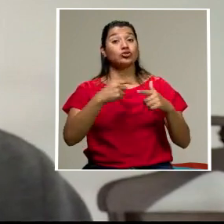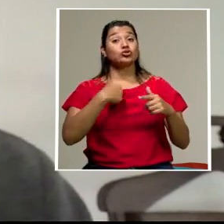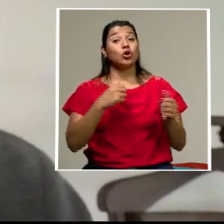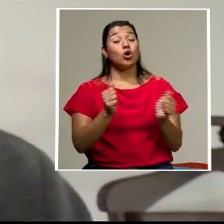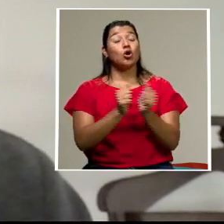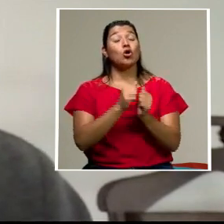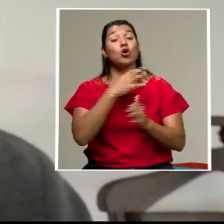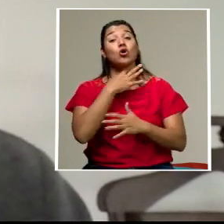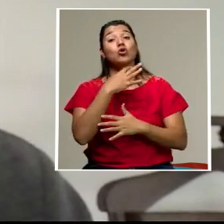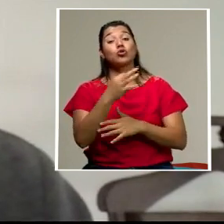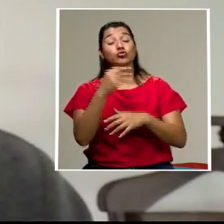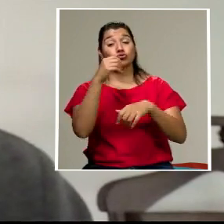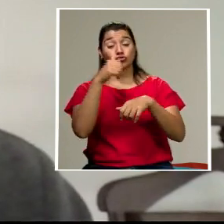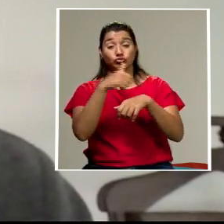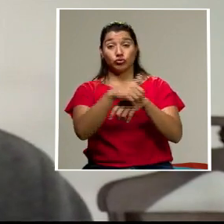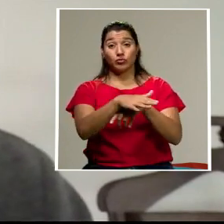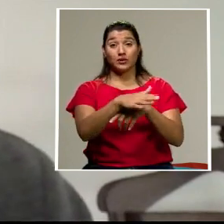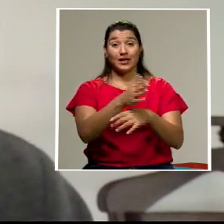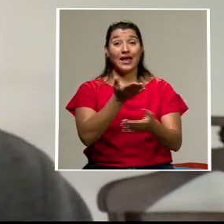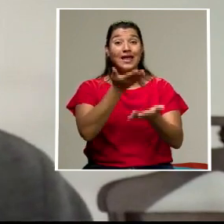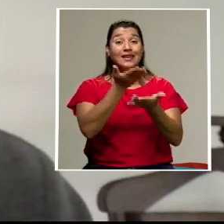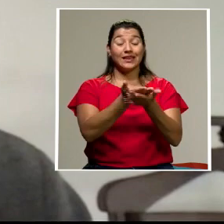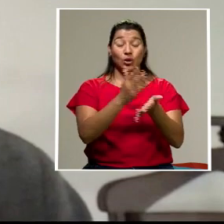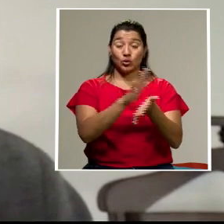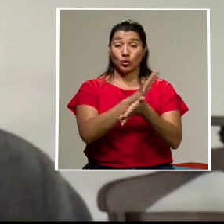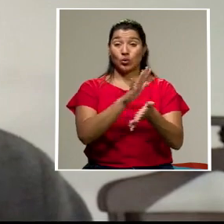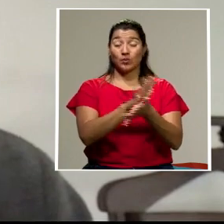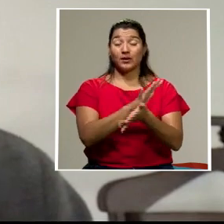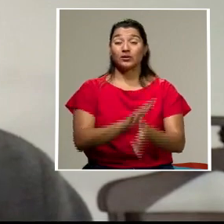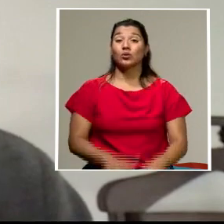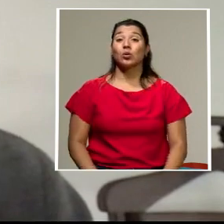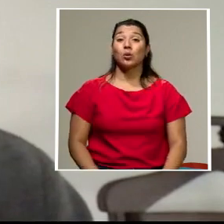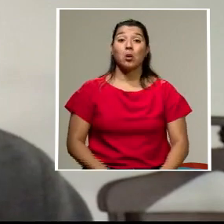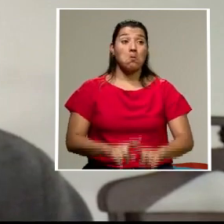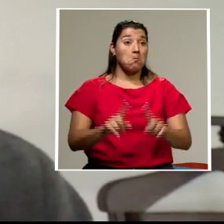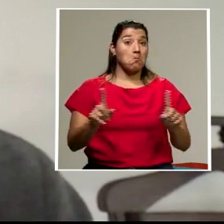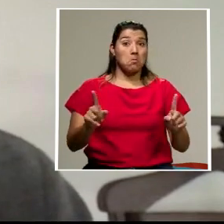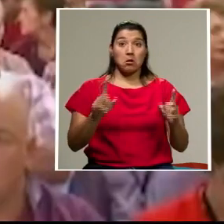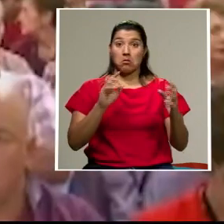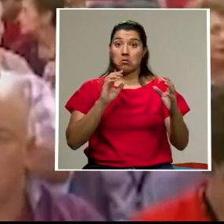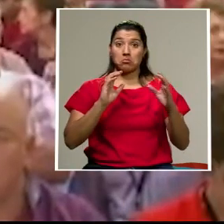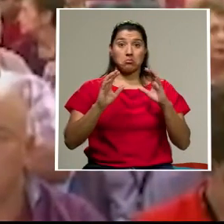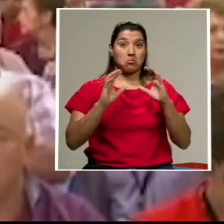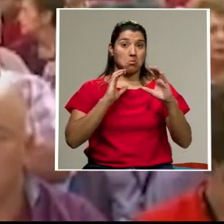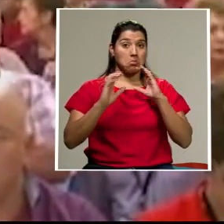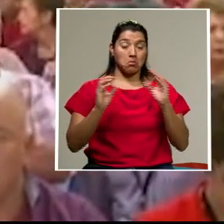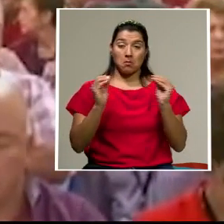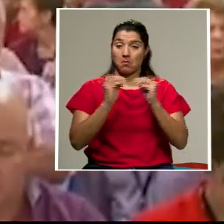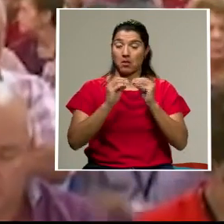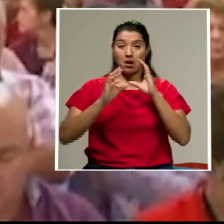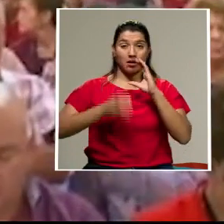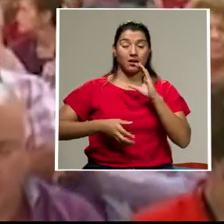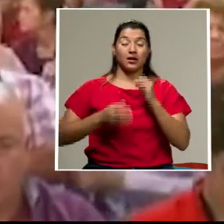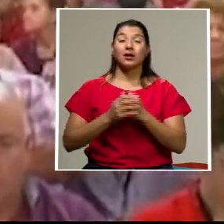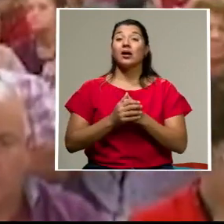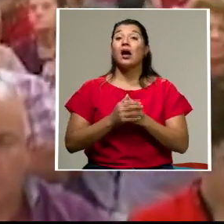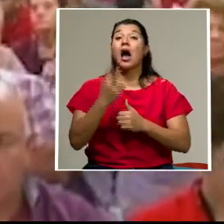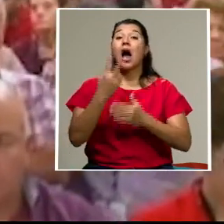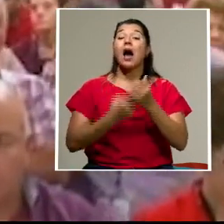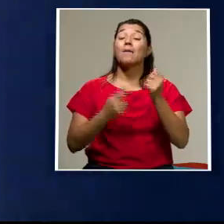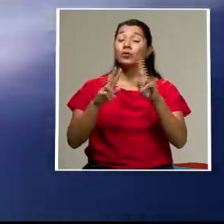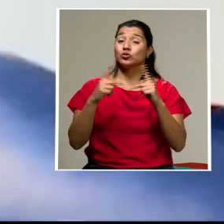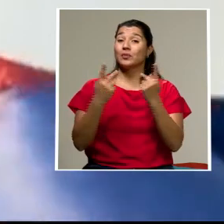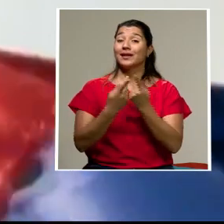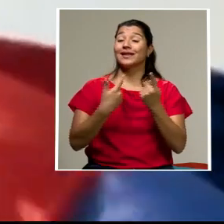entrego esa papelería. No se volvieron a comunicar. Las convenciones de ambos partidos serán